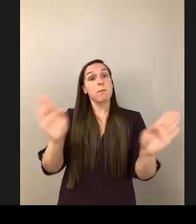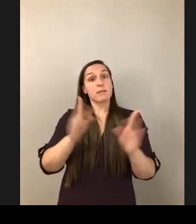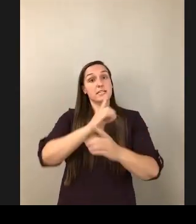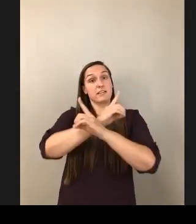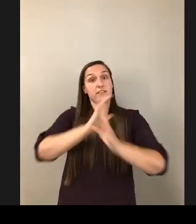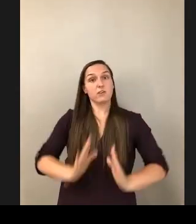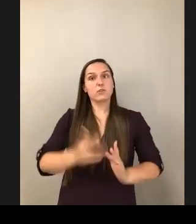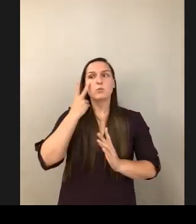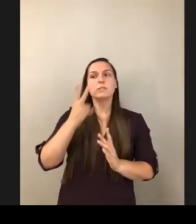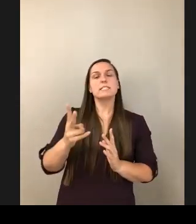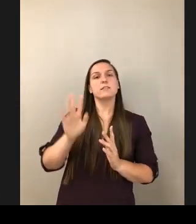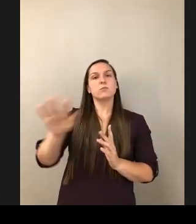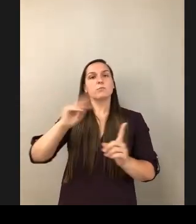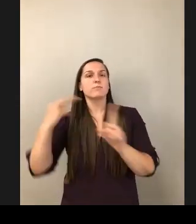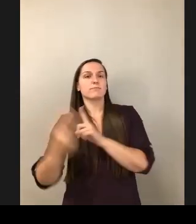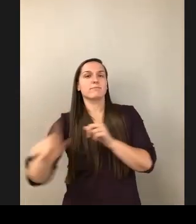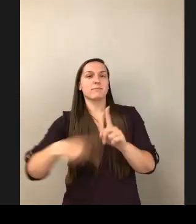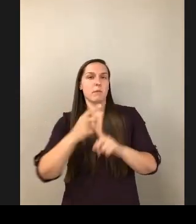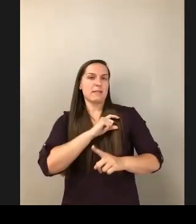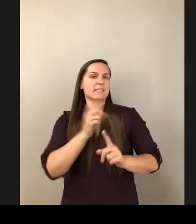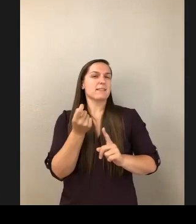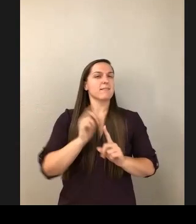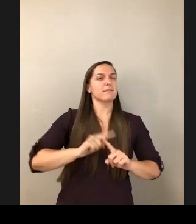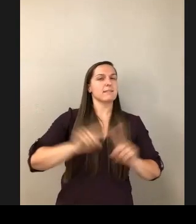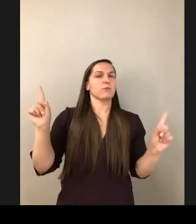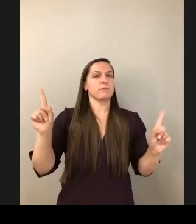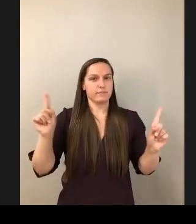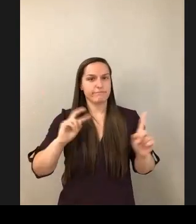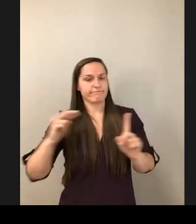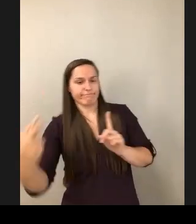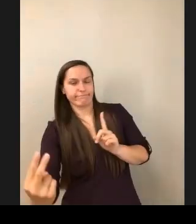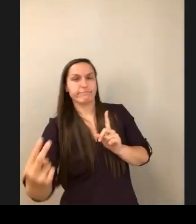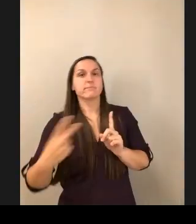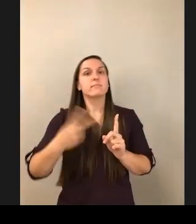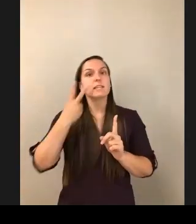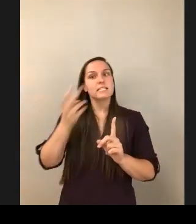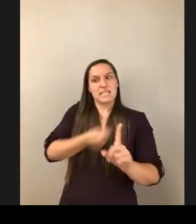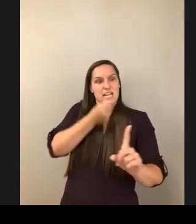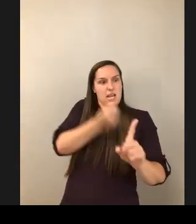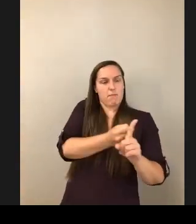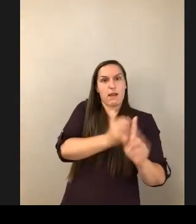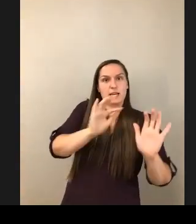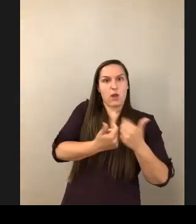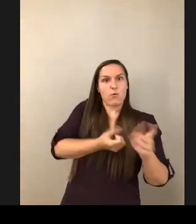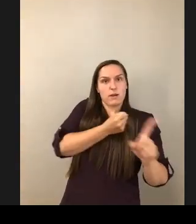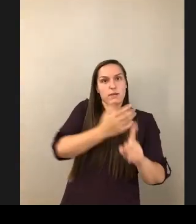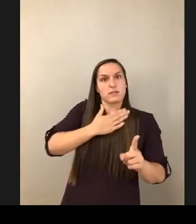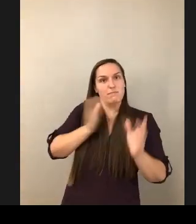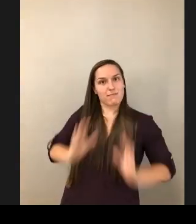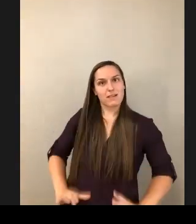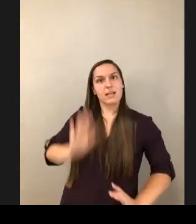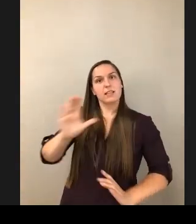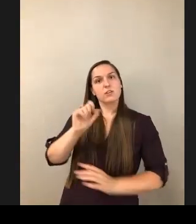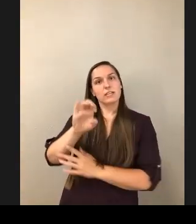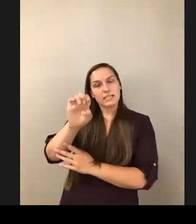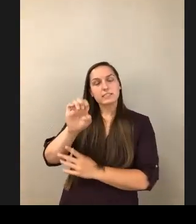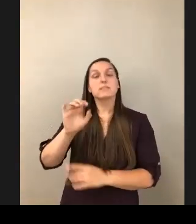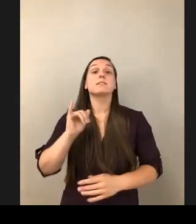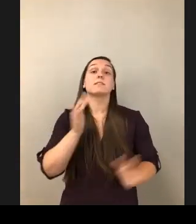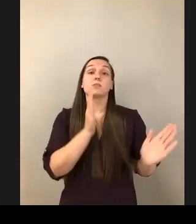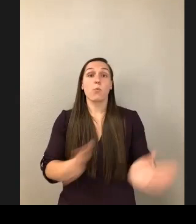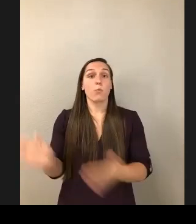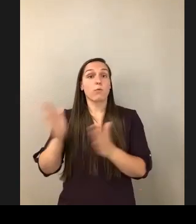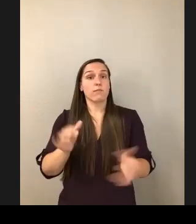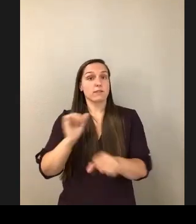criminal. Entonces, uno ve la policía de forma diferente. Entonces, yo estaba mirando el impacto